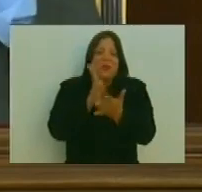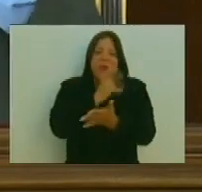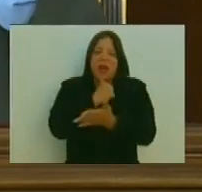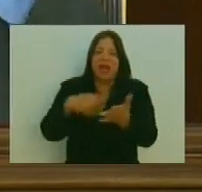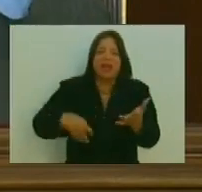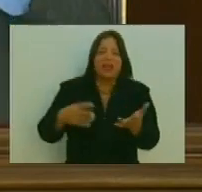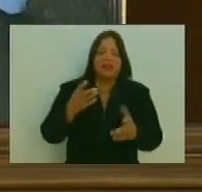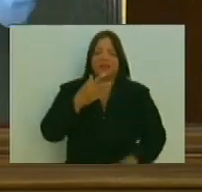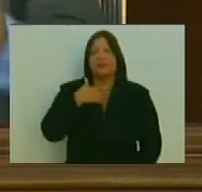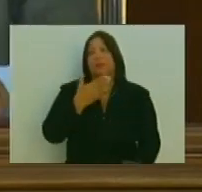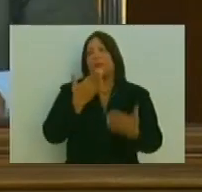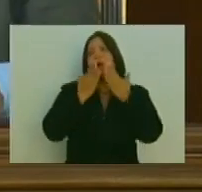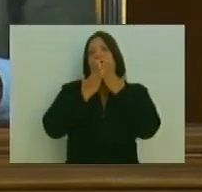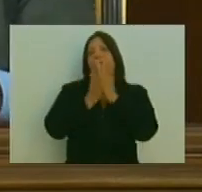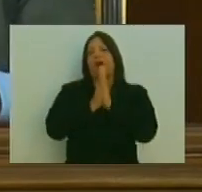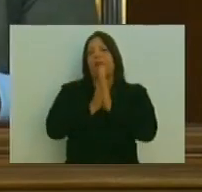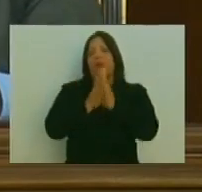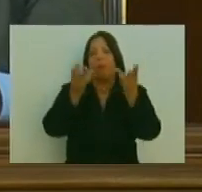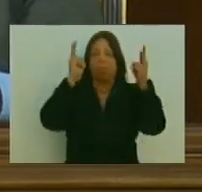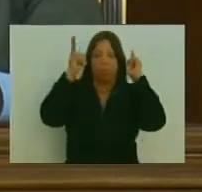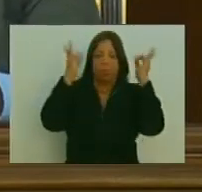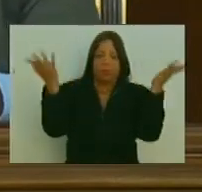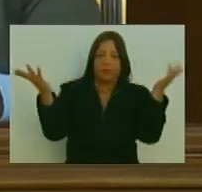Qué ridículos.